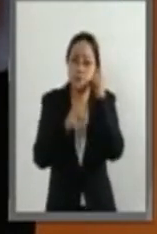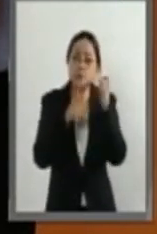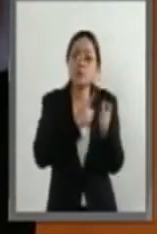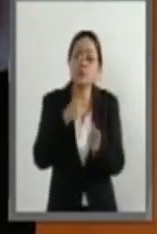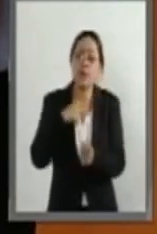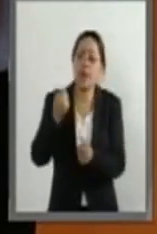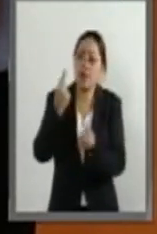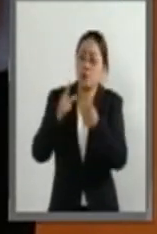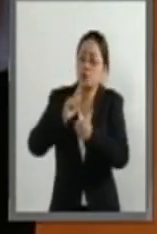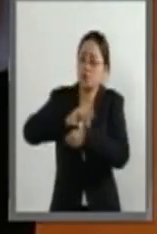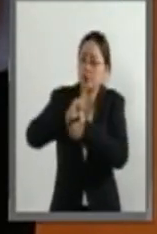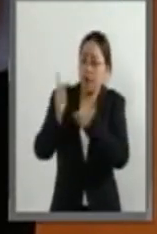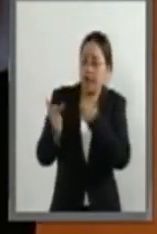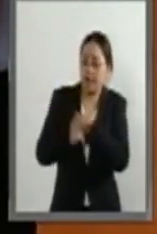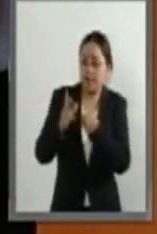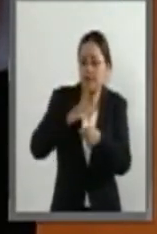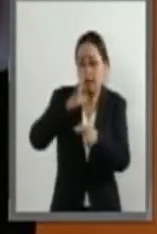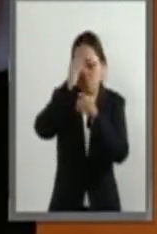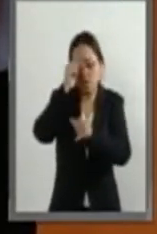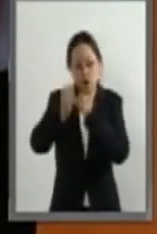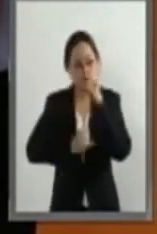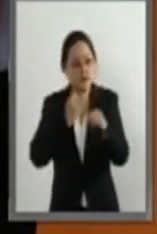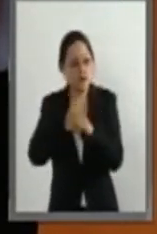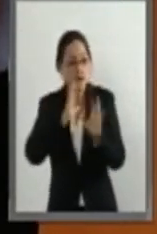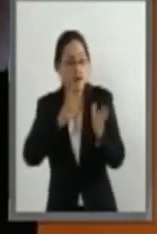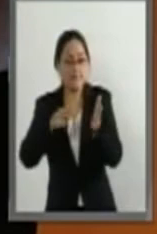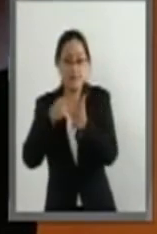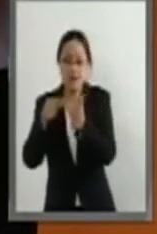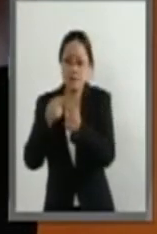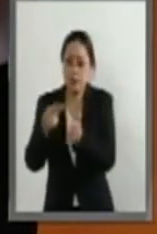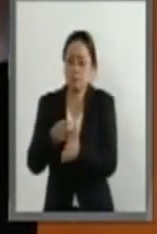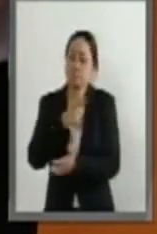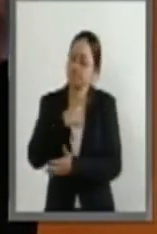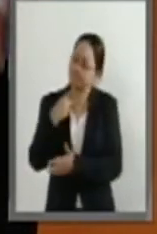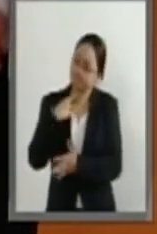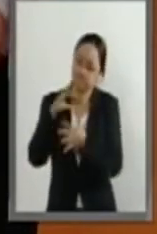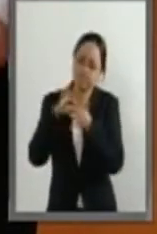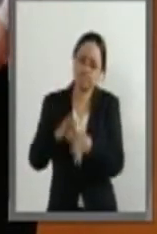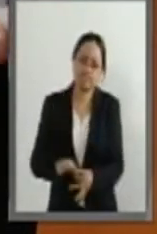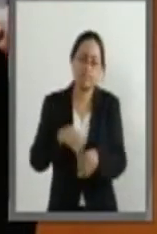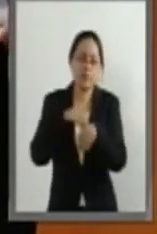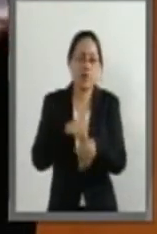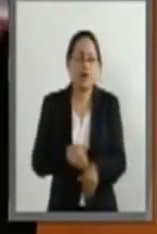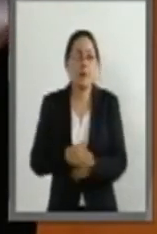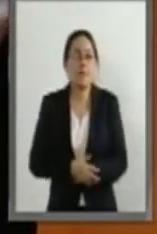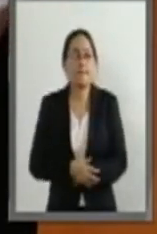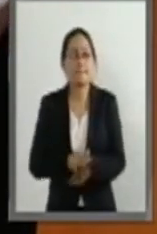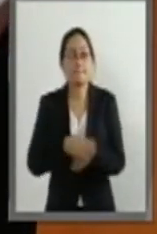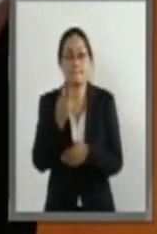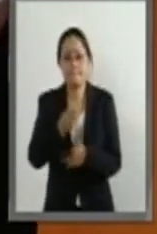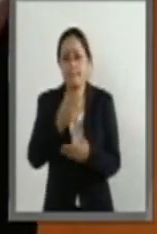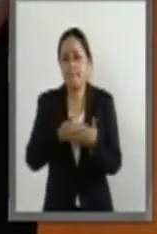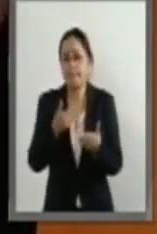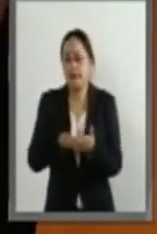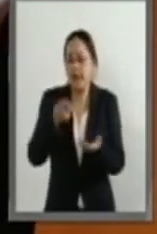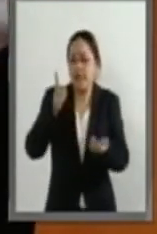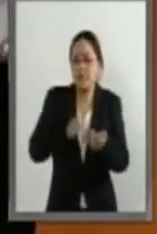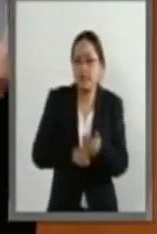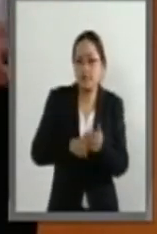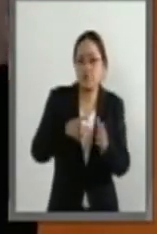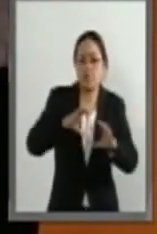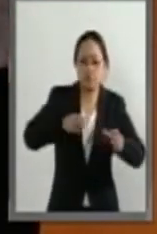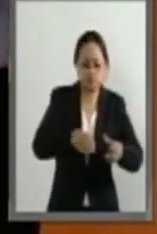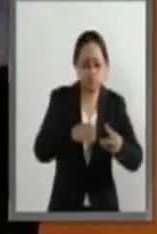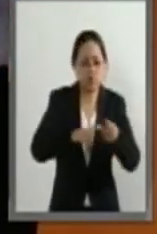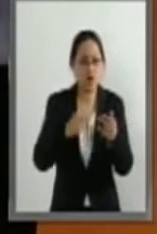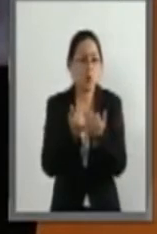países que han suscrito los tratados internacionales en la materia. Por ello, podemos conjugar tensiones internas y externas para